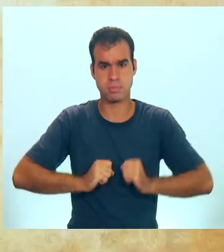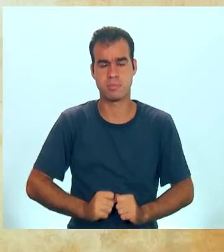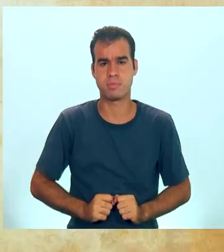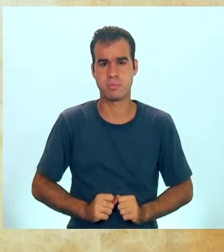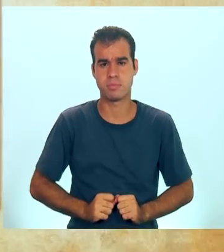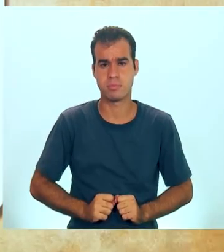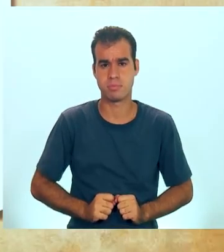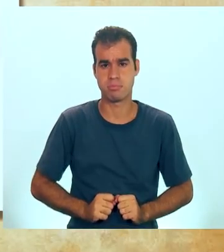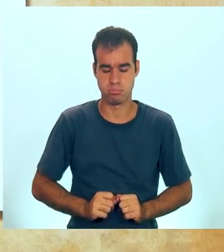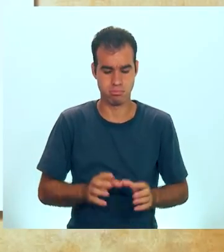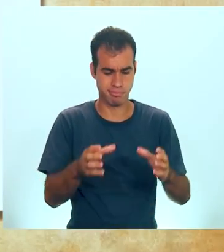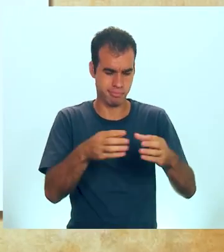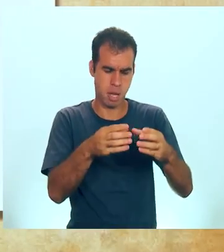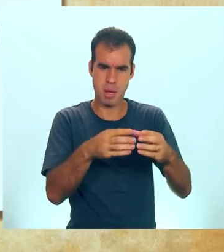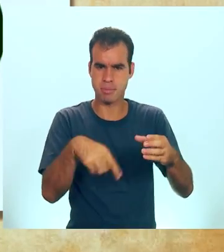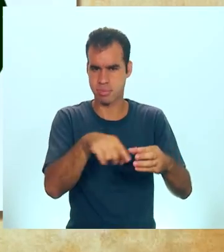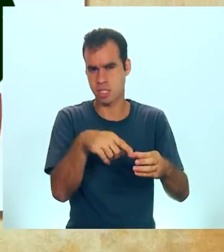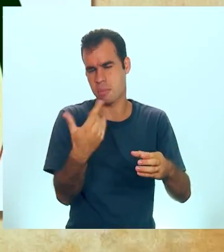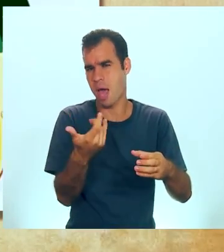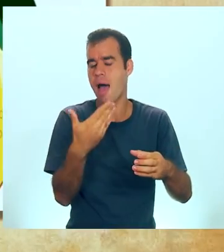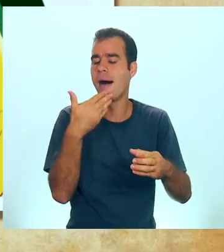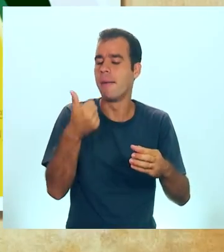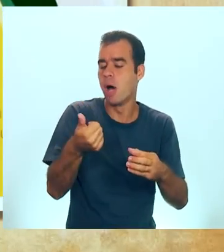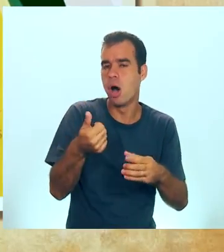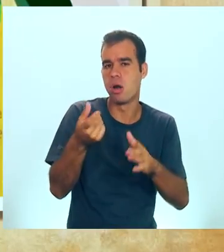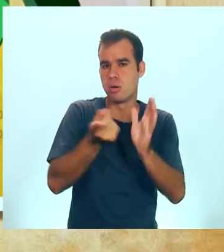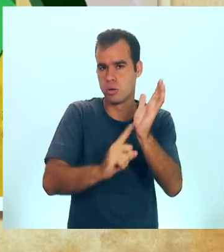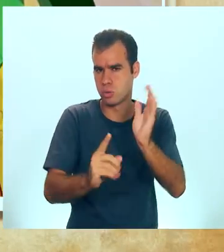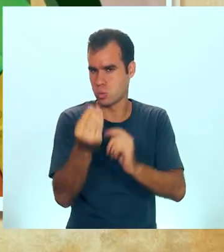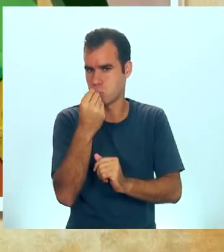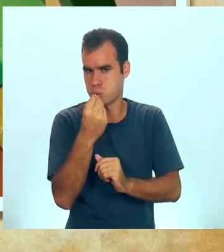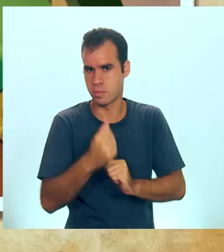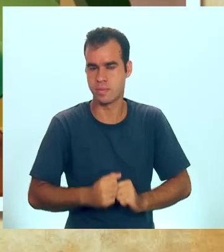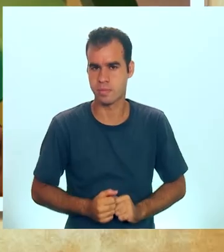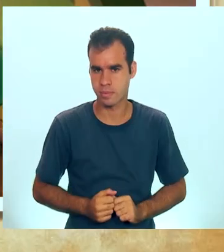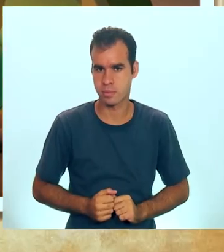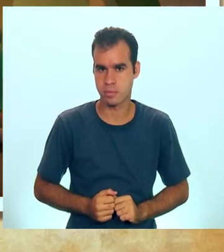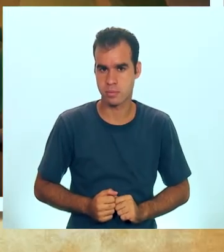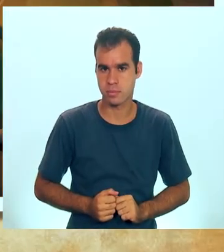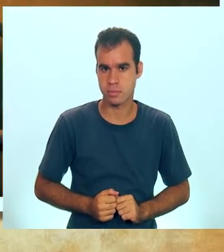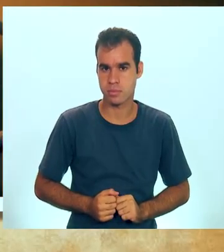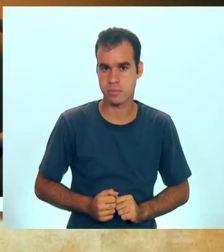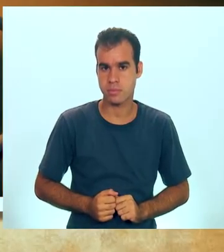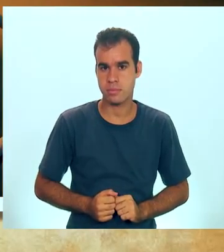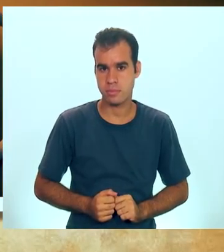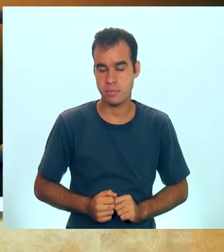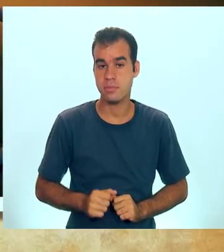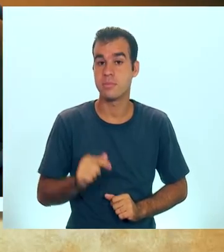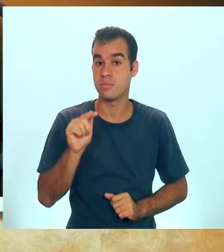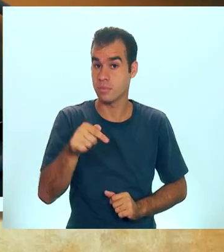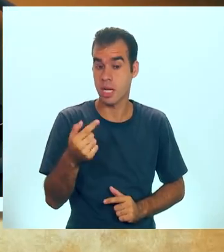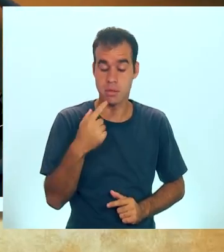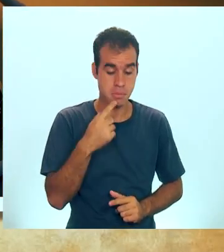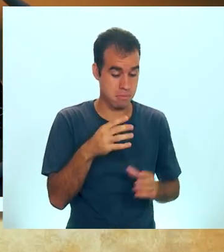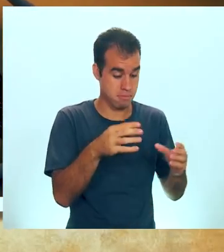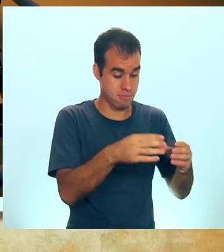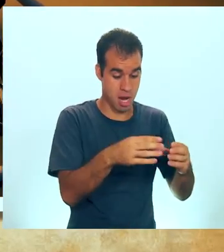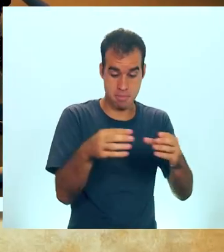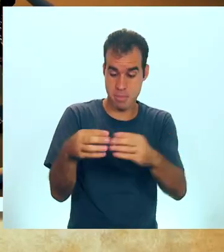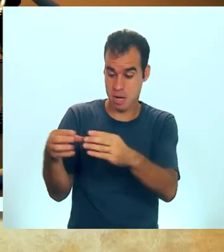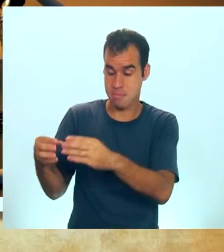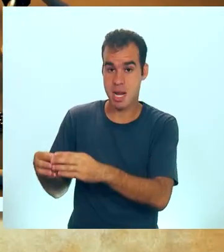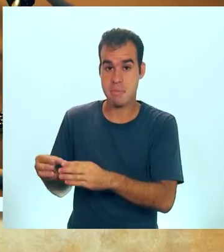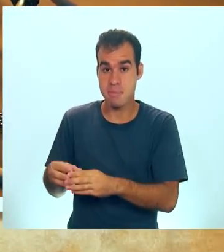nombrado por un contingente de eficiencia energética. Ahí creamos un grupo entre la Termoeléctrica, Refinería